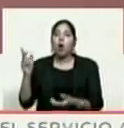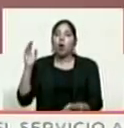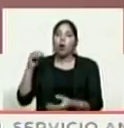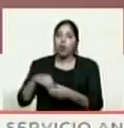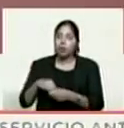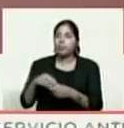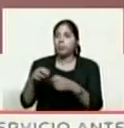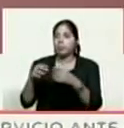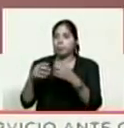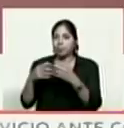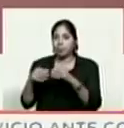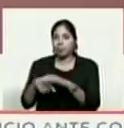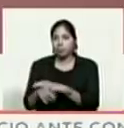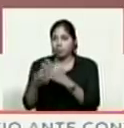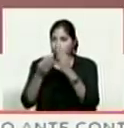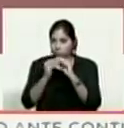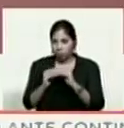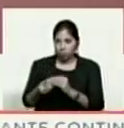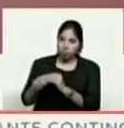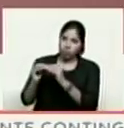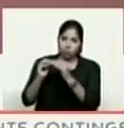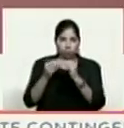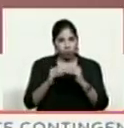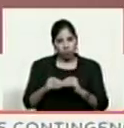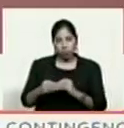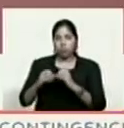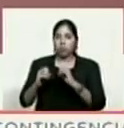eléctrico a el estado Zulia.